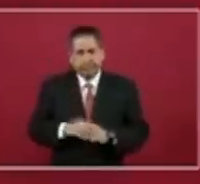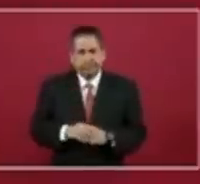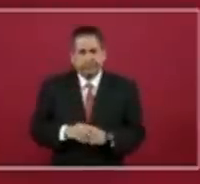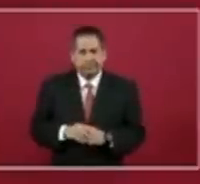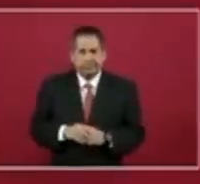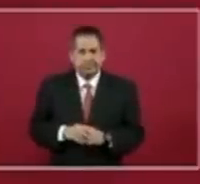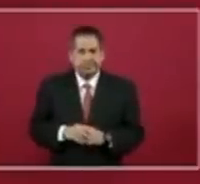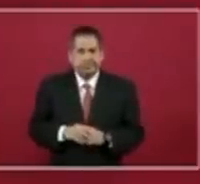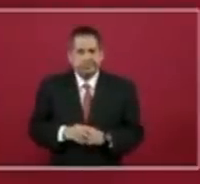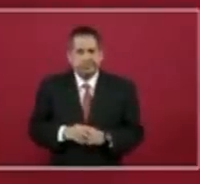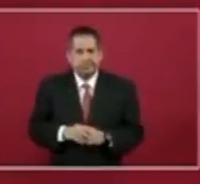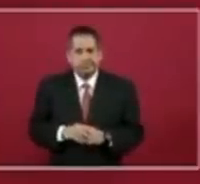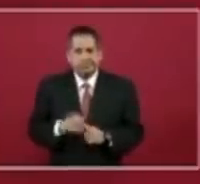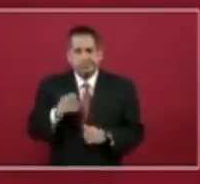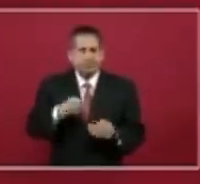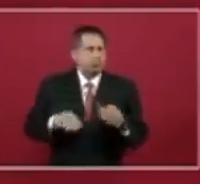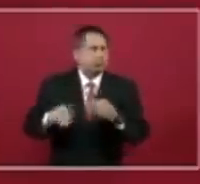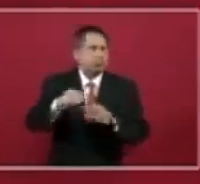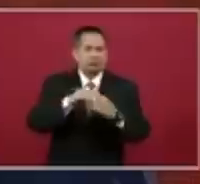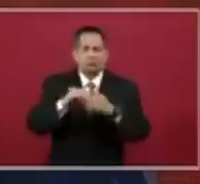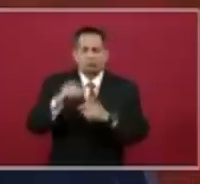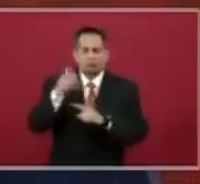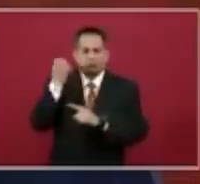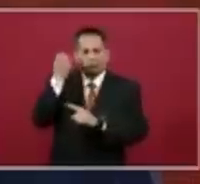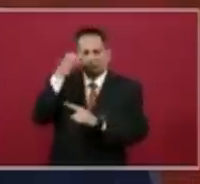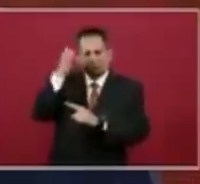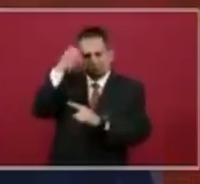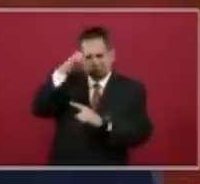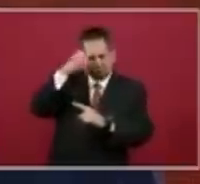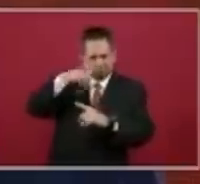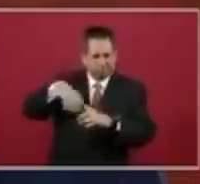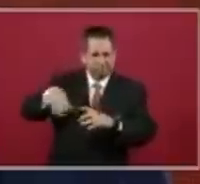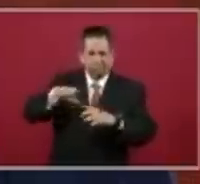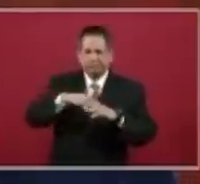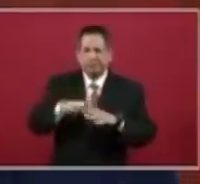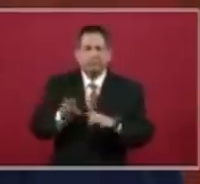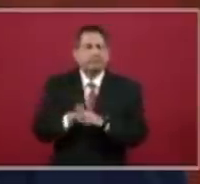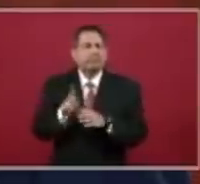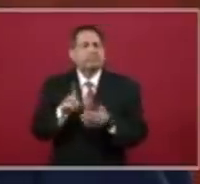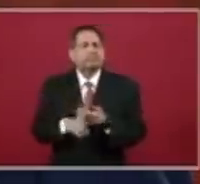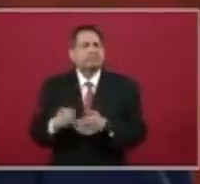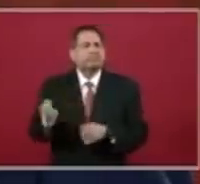todos eran expertos en manejo